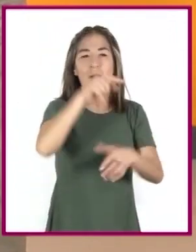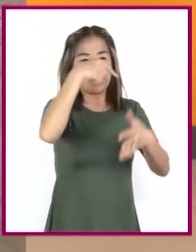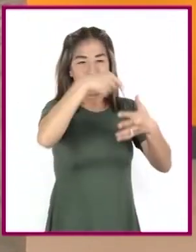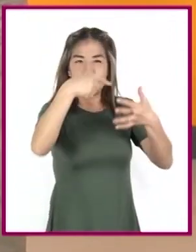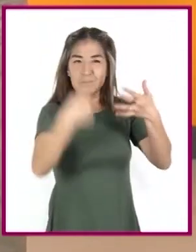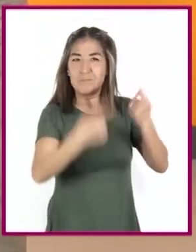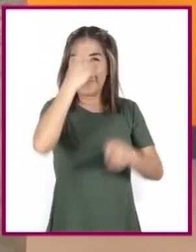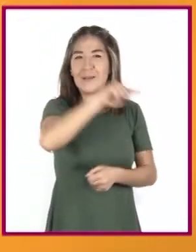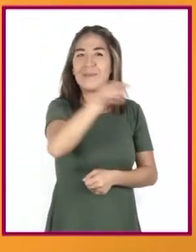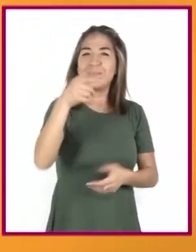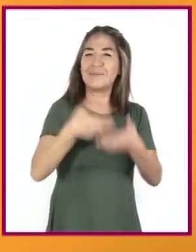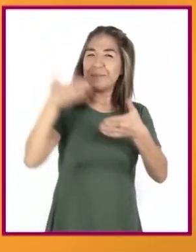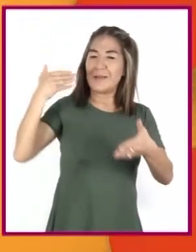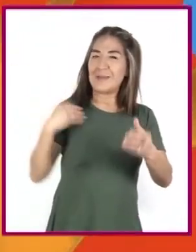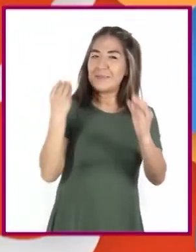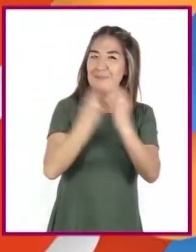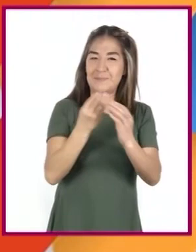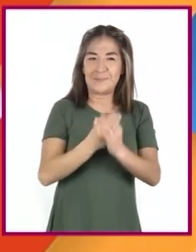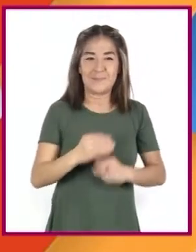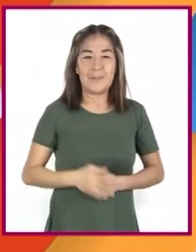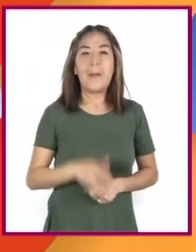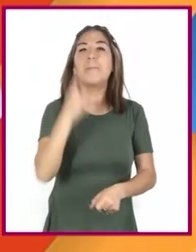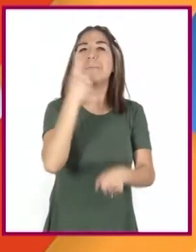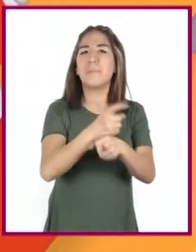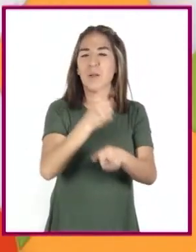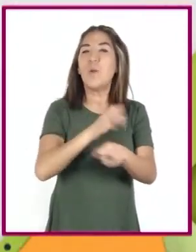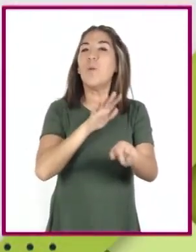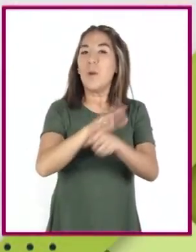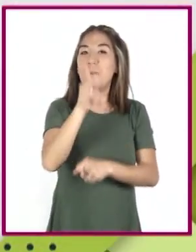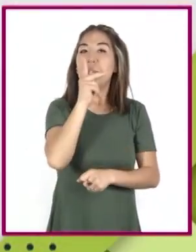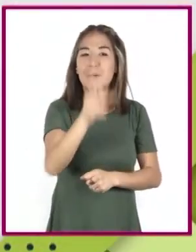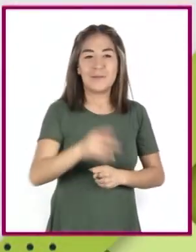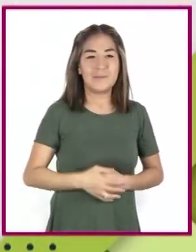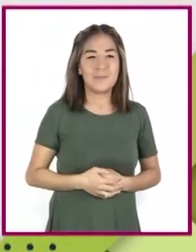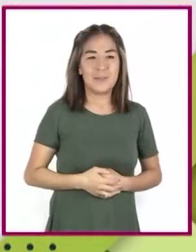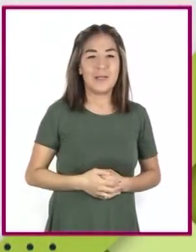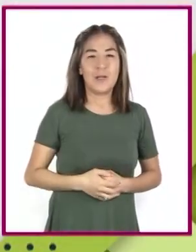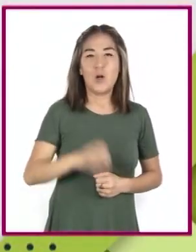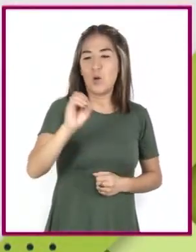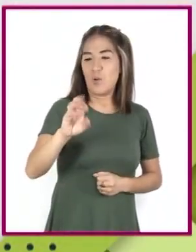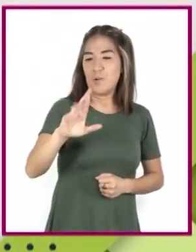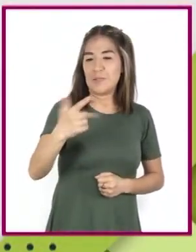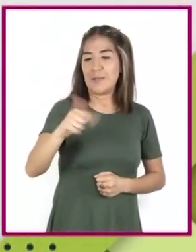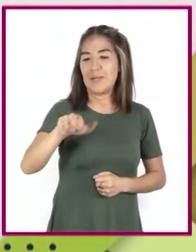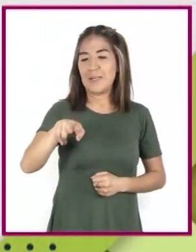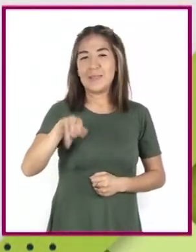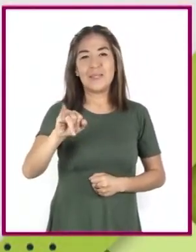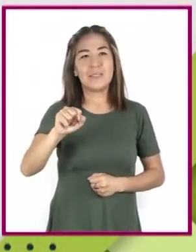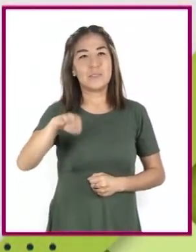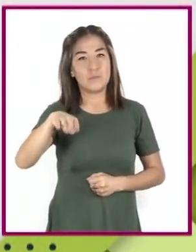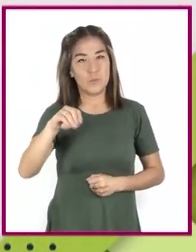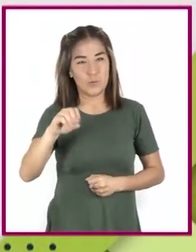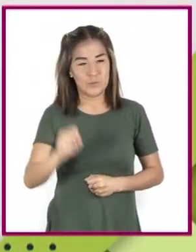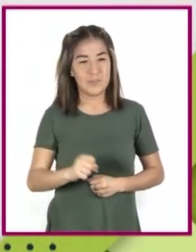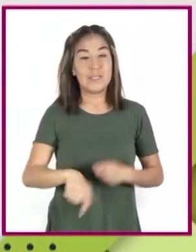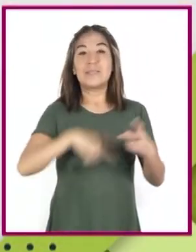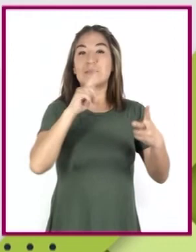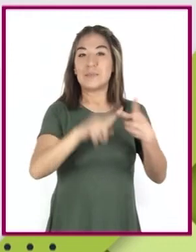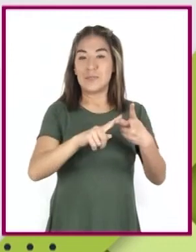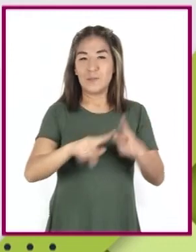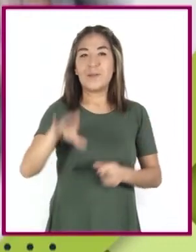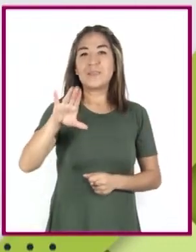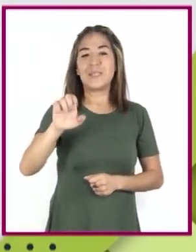esperado. El primero que trabajaron fue organismos. El segundo,